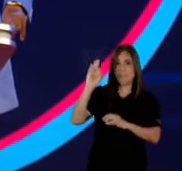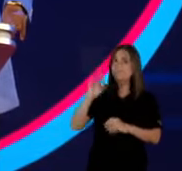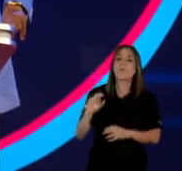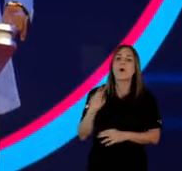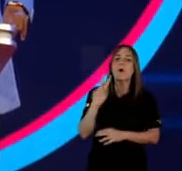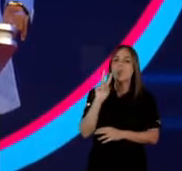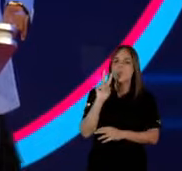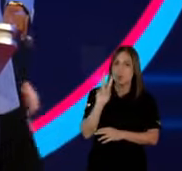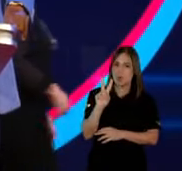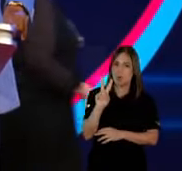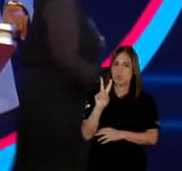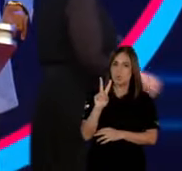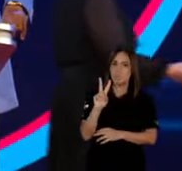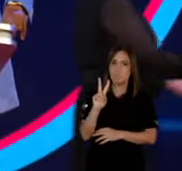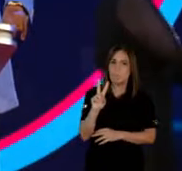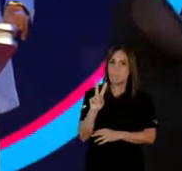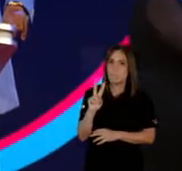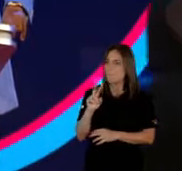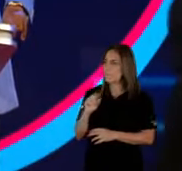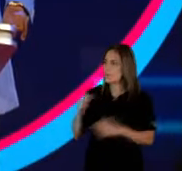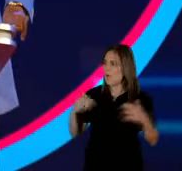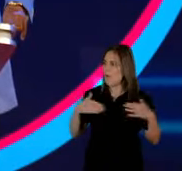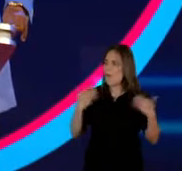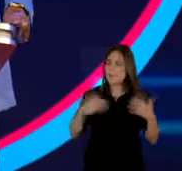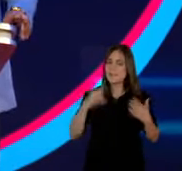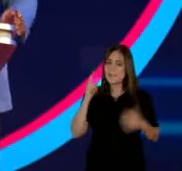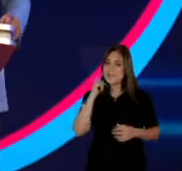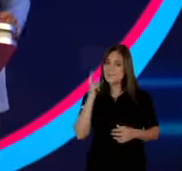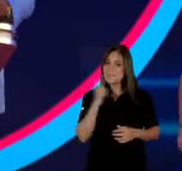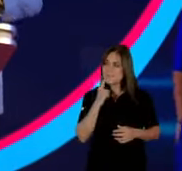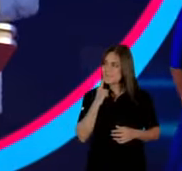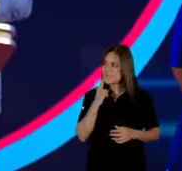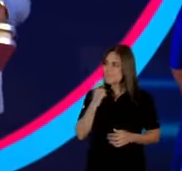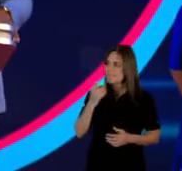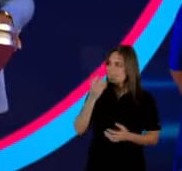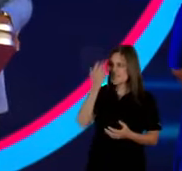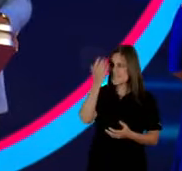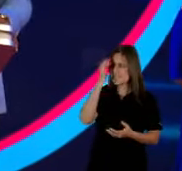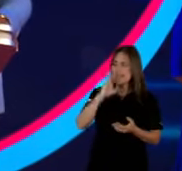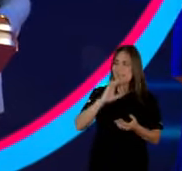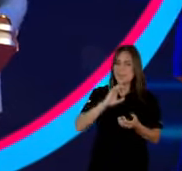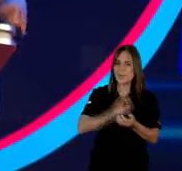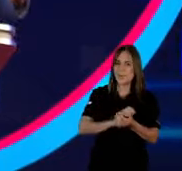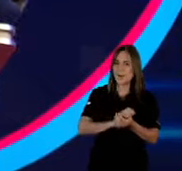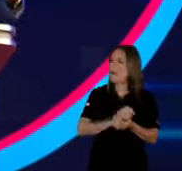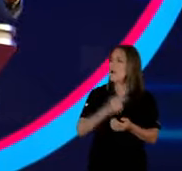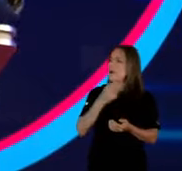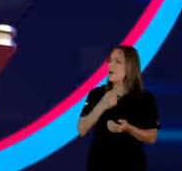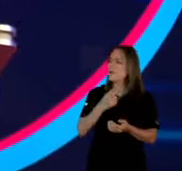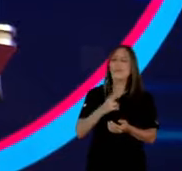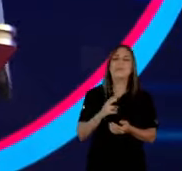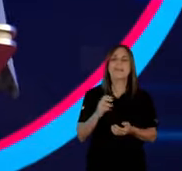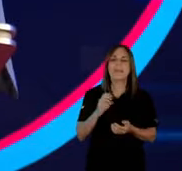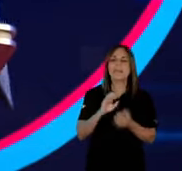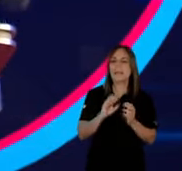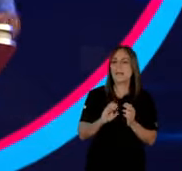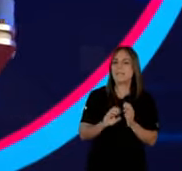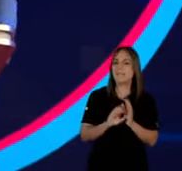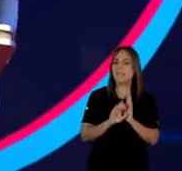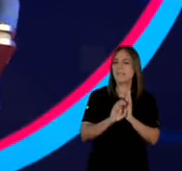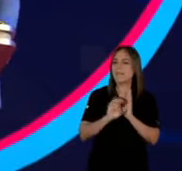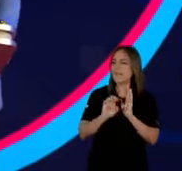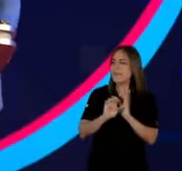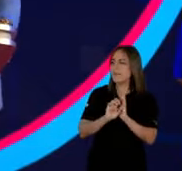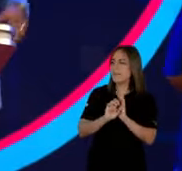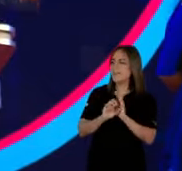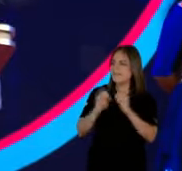del Ministerio de Éfata que se graduaron de su examen de cuarto año. ¡Qué bendición! En lo que las familias suben, ¡qué